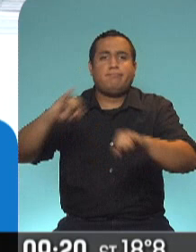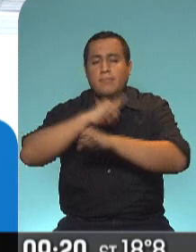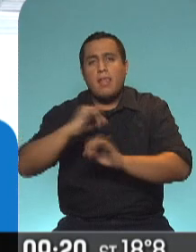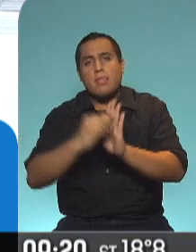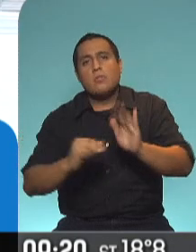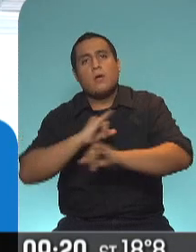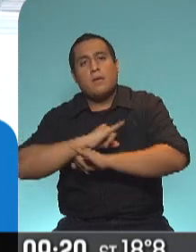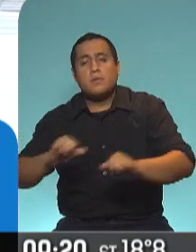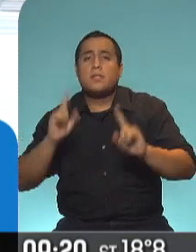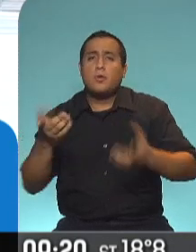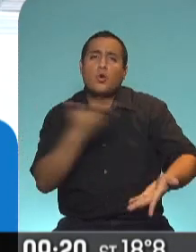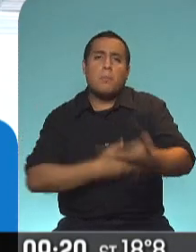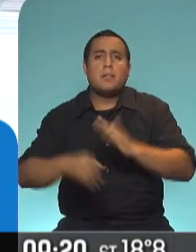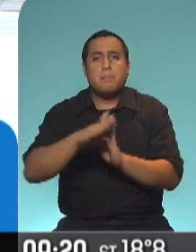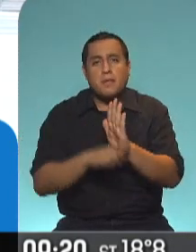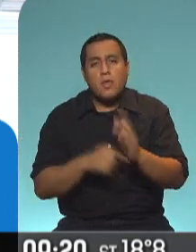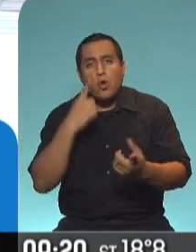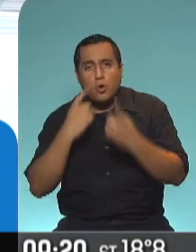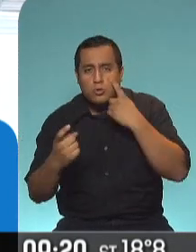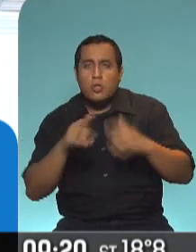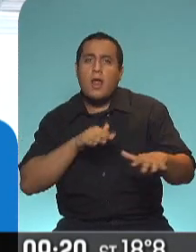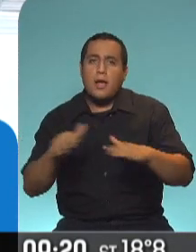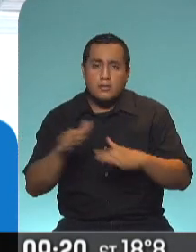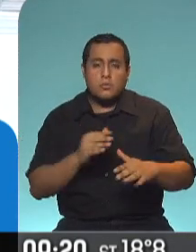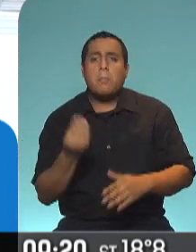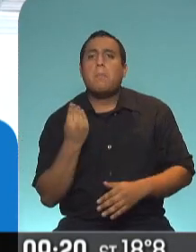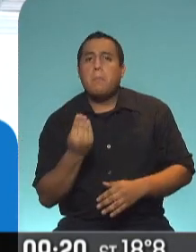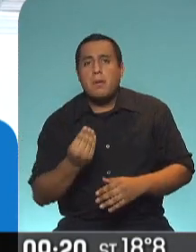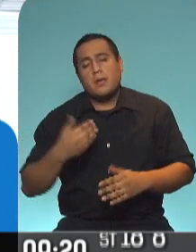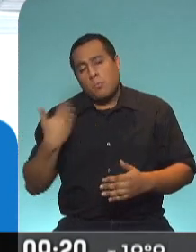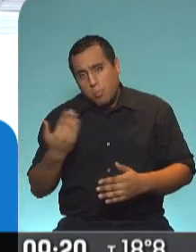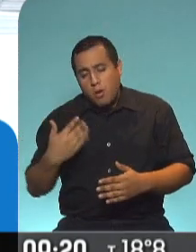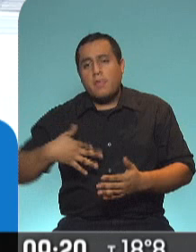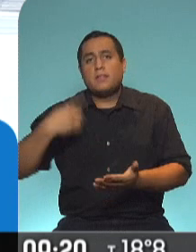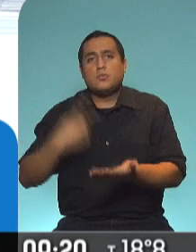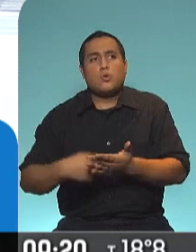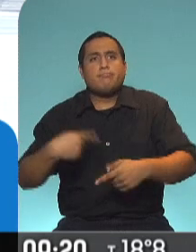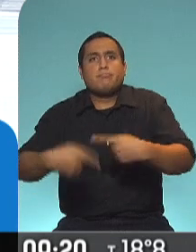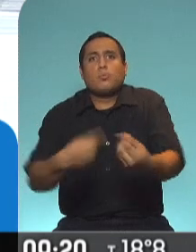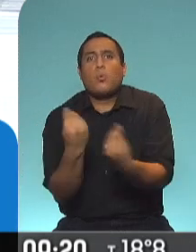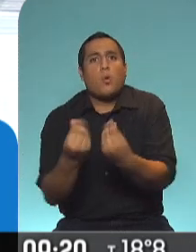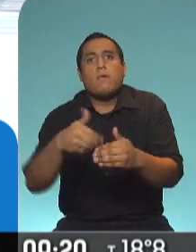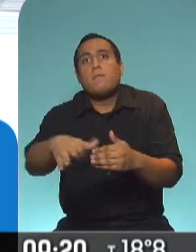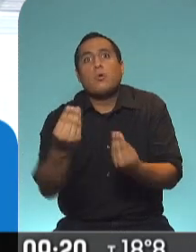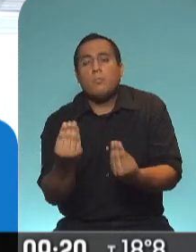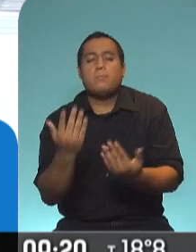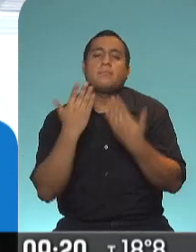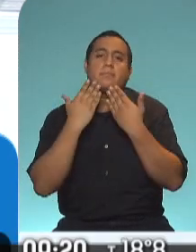las medidas de control y acción para que se pueda tomar la decisión de cómo seguir en los próximos días muchas